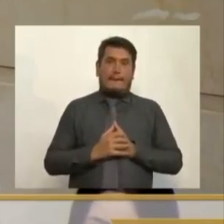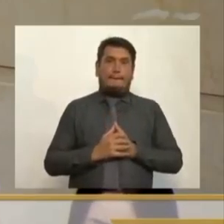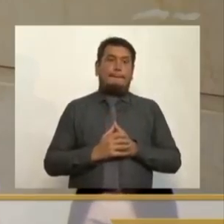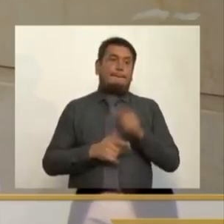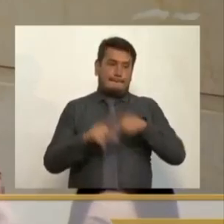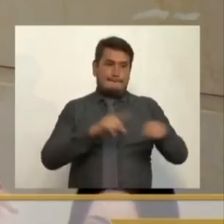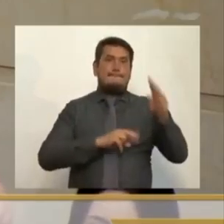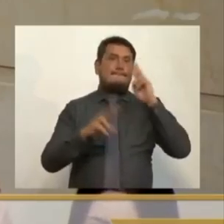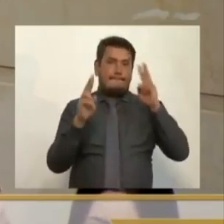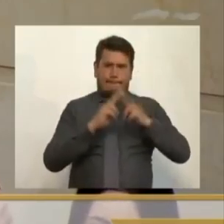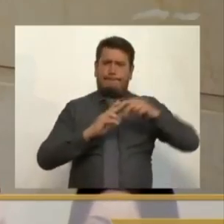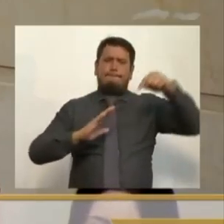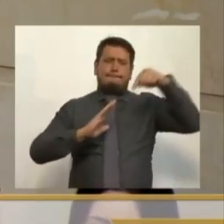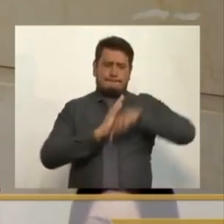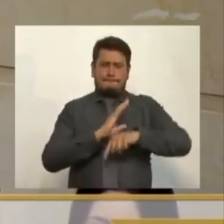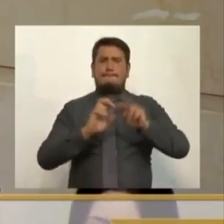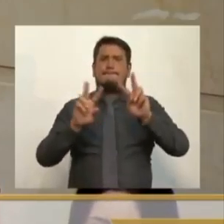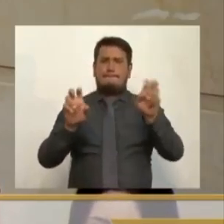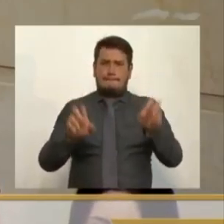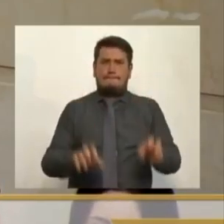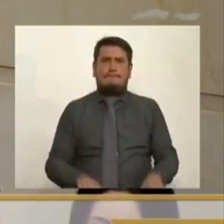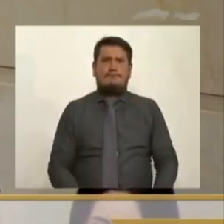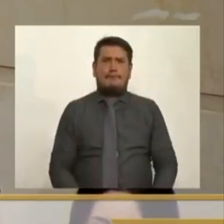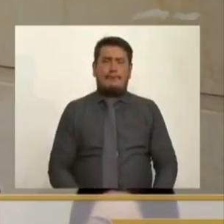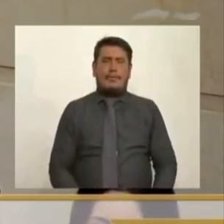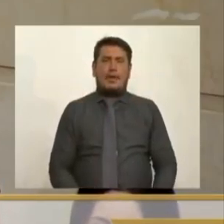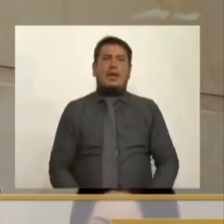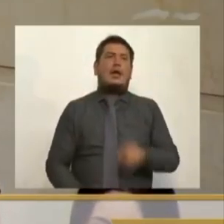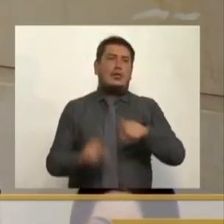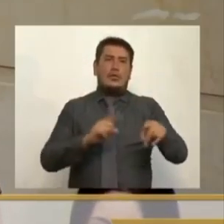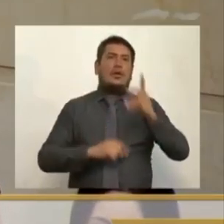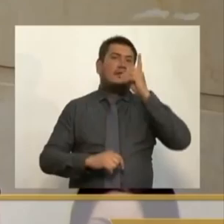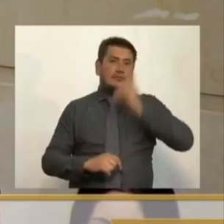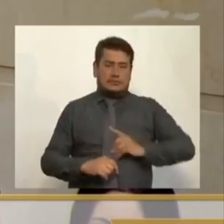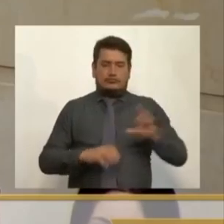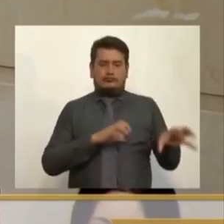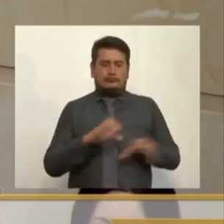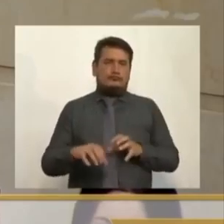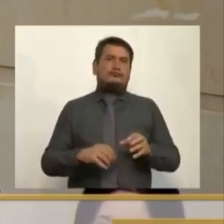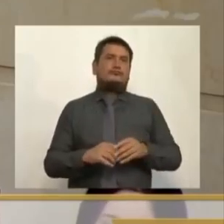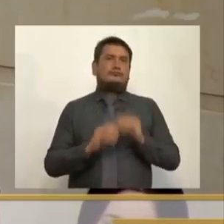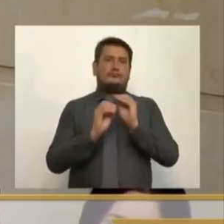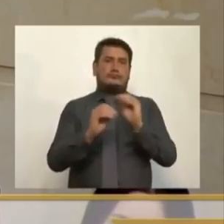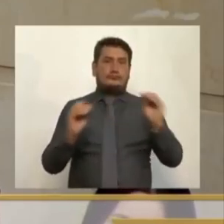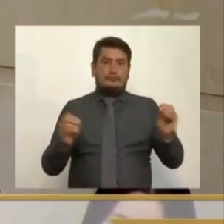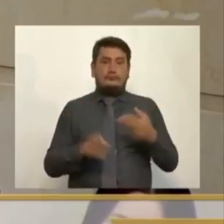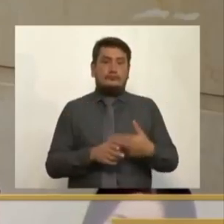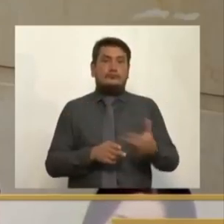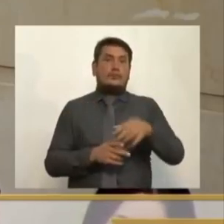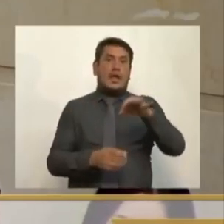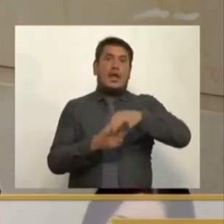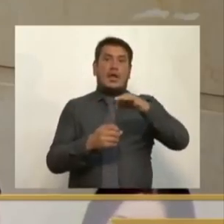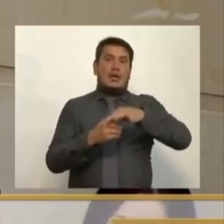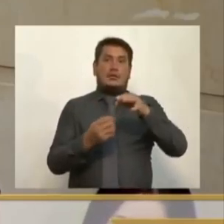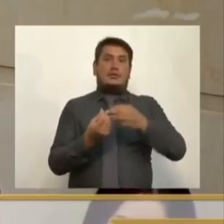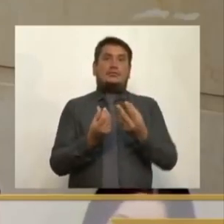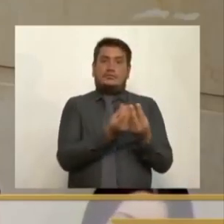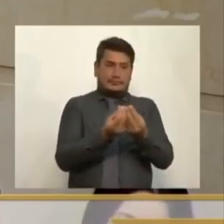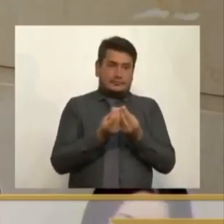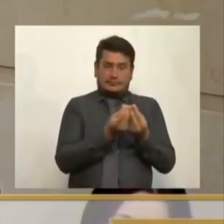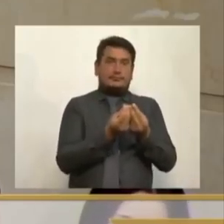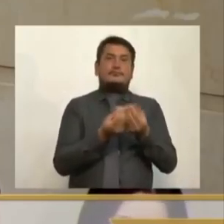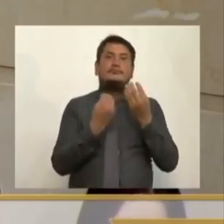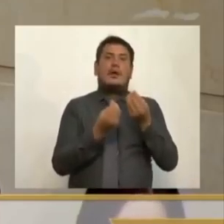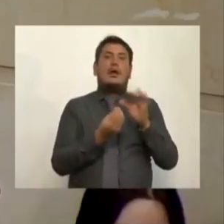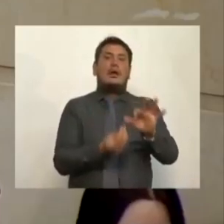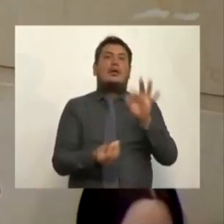que conocen a profundidad el tema, la decisión de convocar elección al Congreso Pleno para